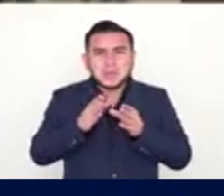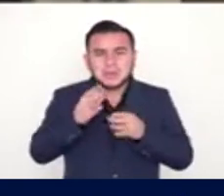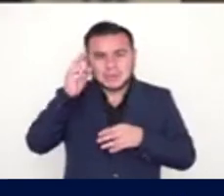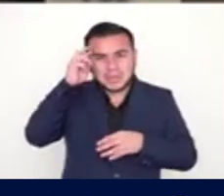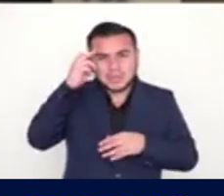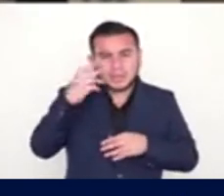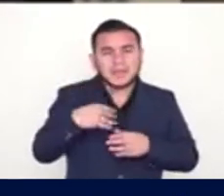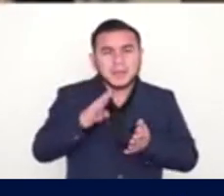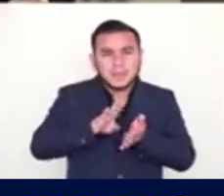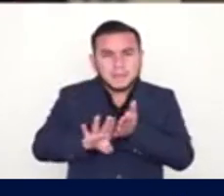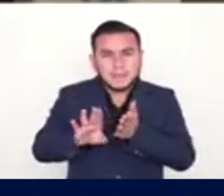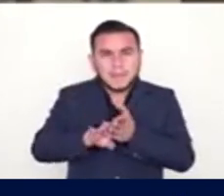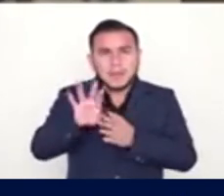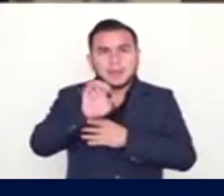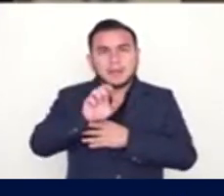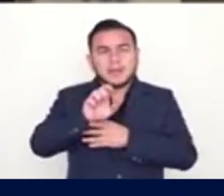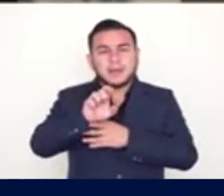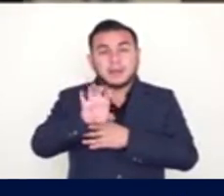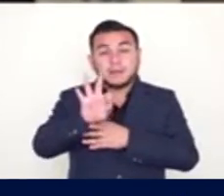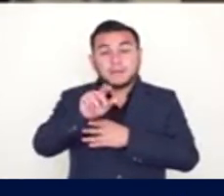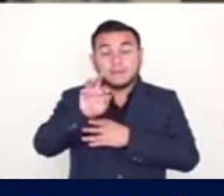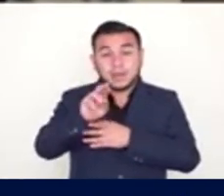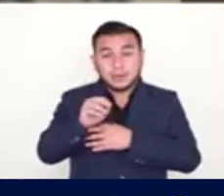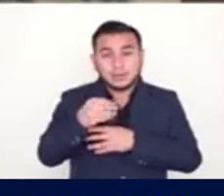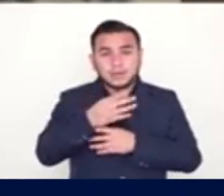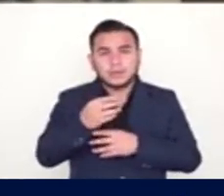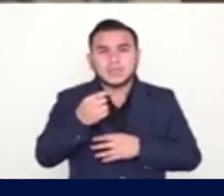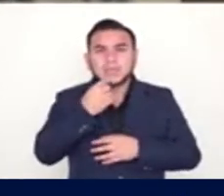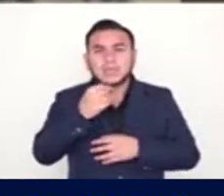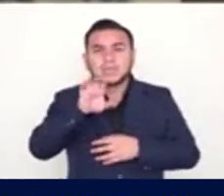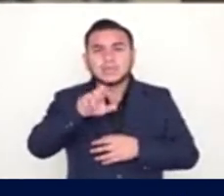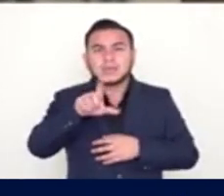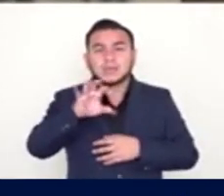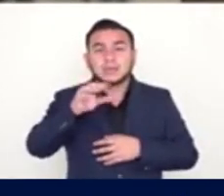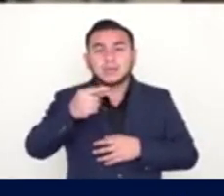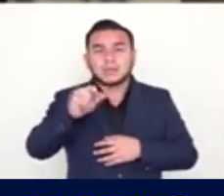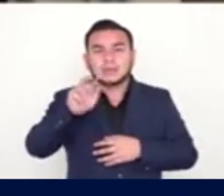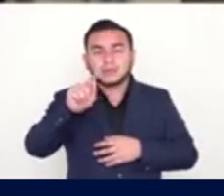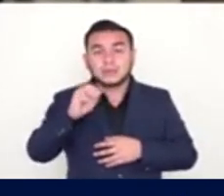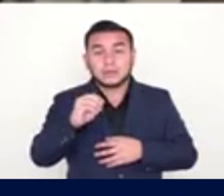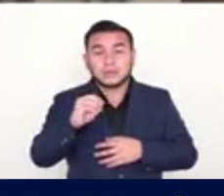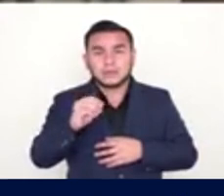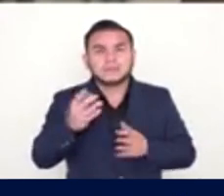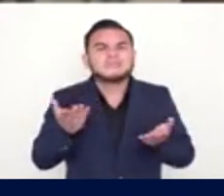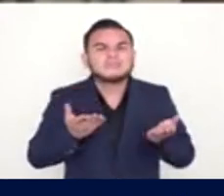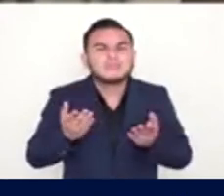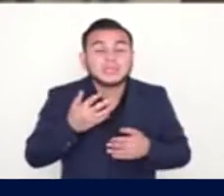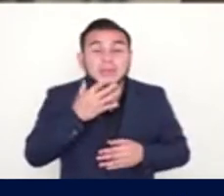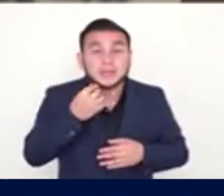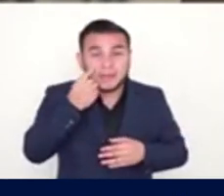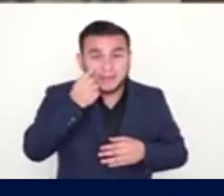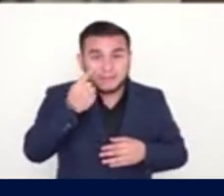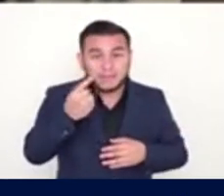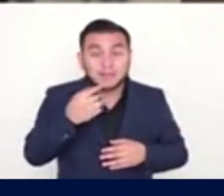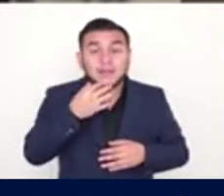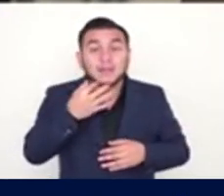accionistas como Simán, lo financia George Soros. Pero el Gato Encerrado, bueno, también al final se dio el Soros, pues, pero, porque ahí lo vi, decía